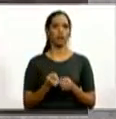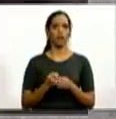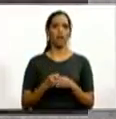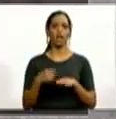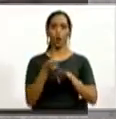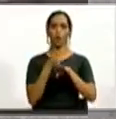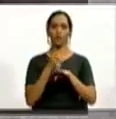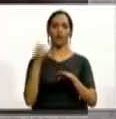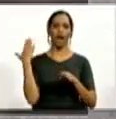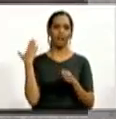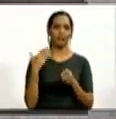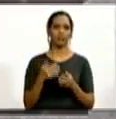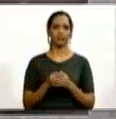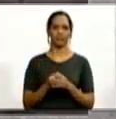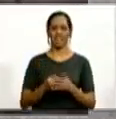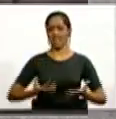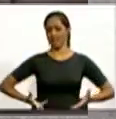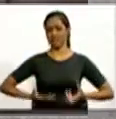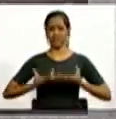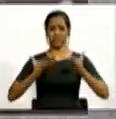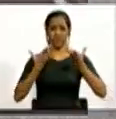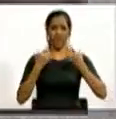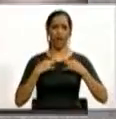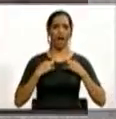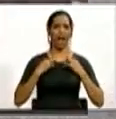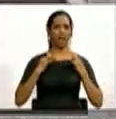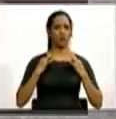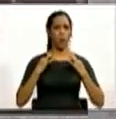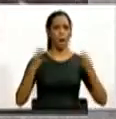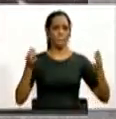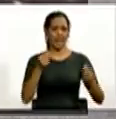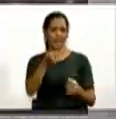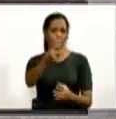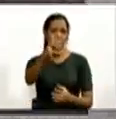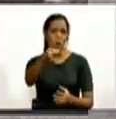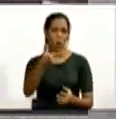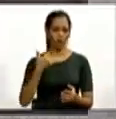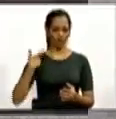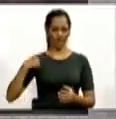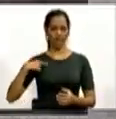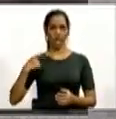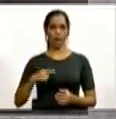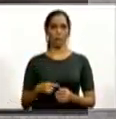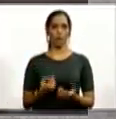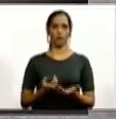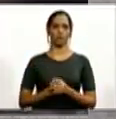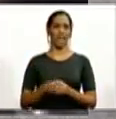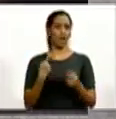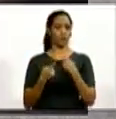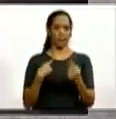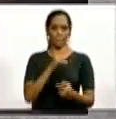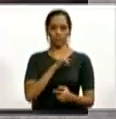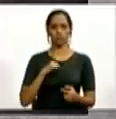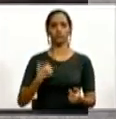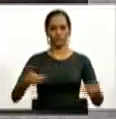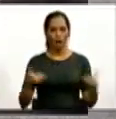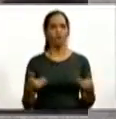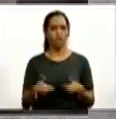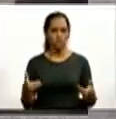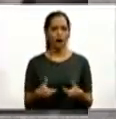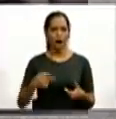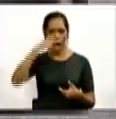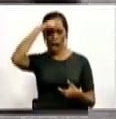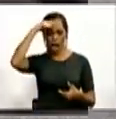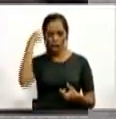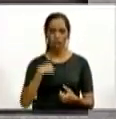los dos allá, nos quemaron la ropa. Lo poco que tenía, ¿no? Los útiles personales, la broma que uno se esfuerza